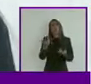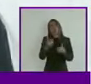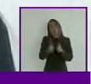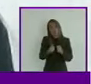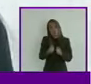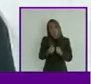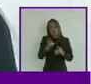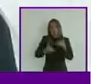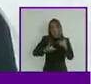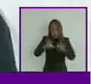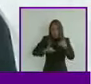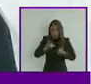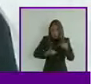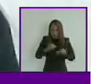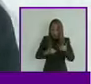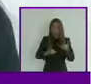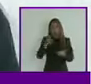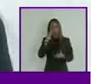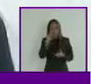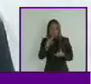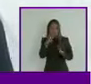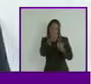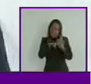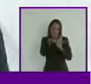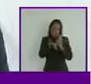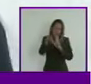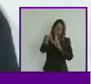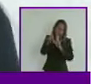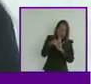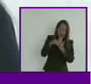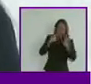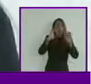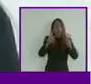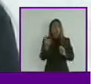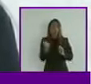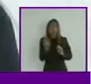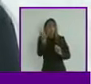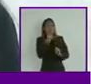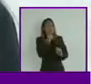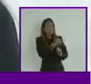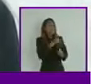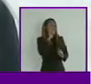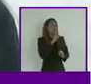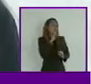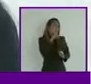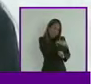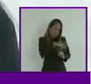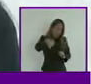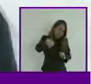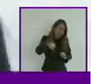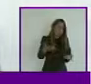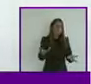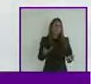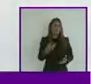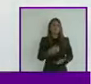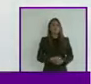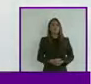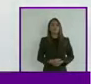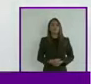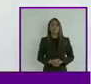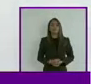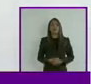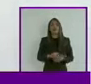de los videos, o porque algún amigo los retó. Y pues bueno, también la